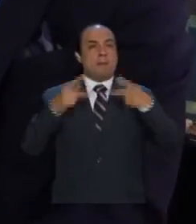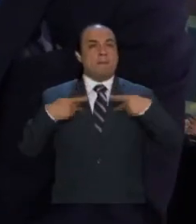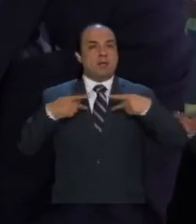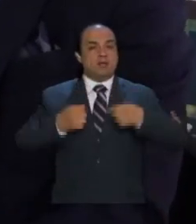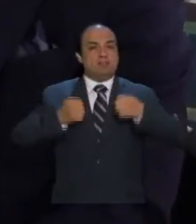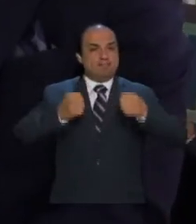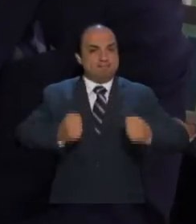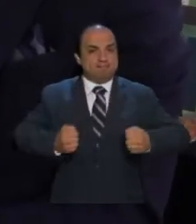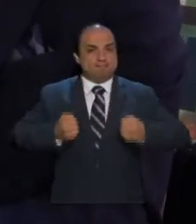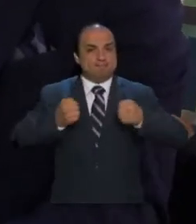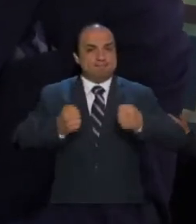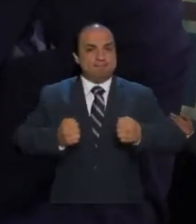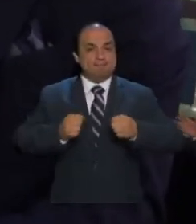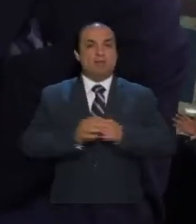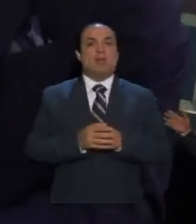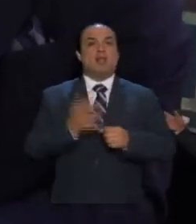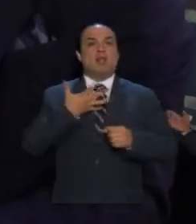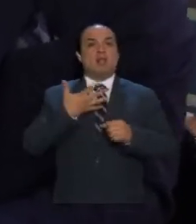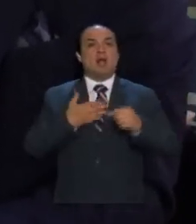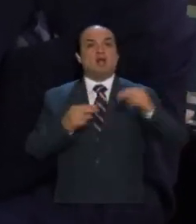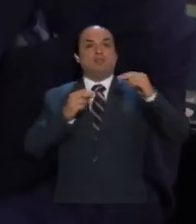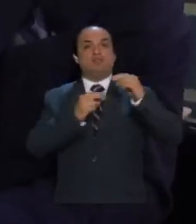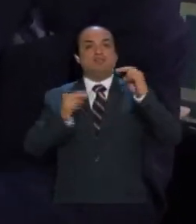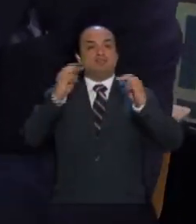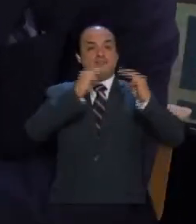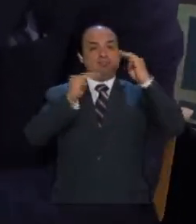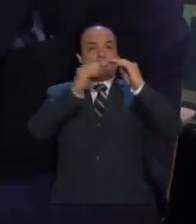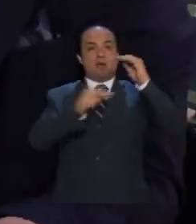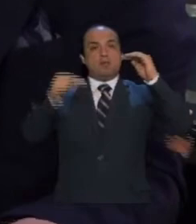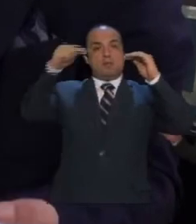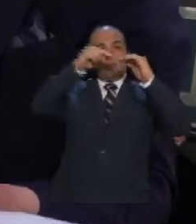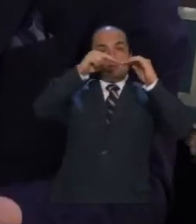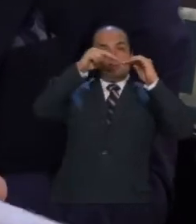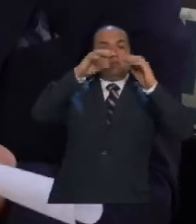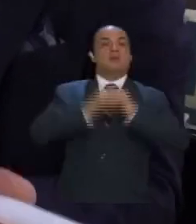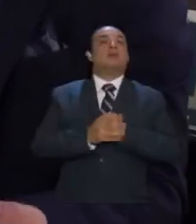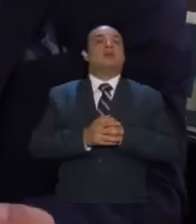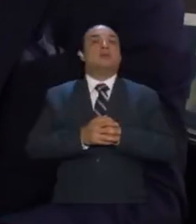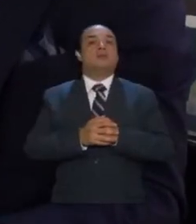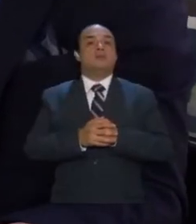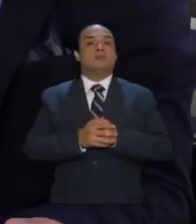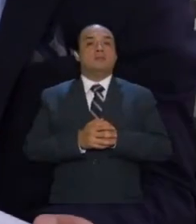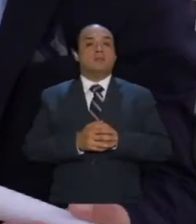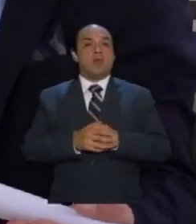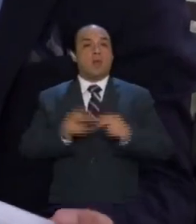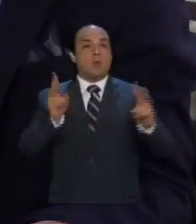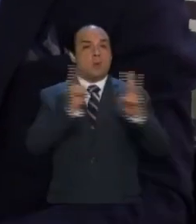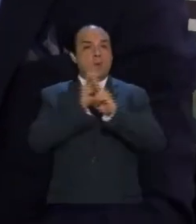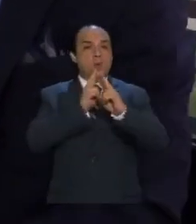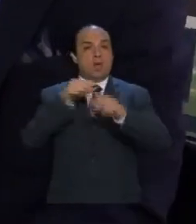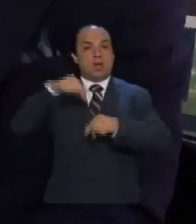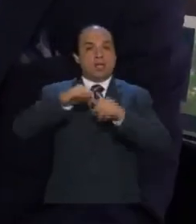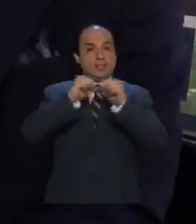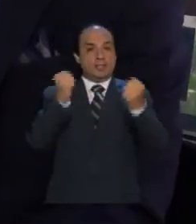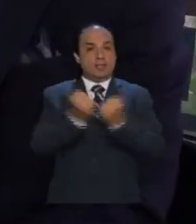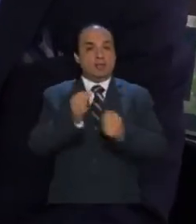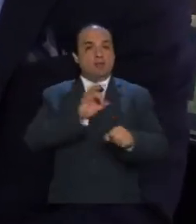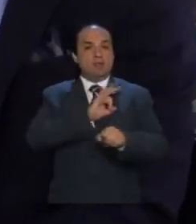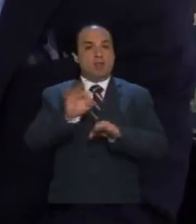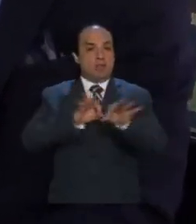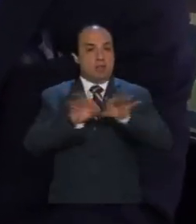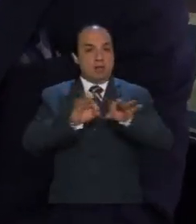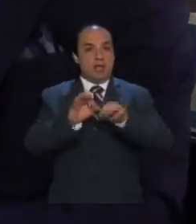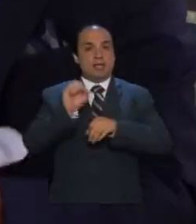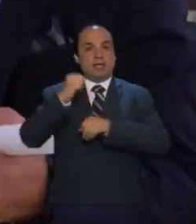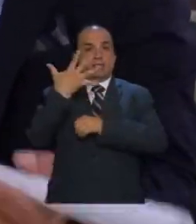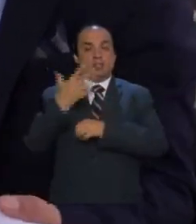montañas en Europa. Y los vientos, este sistema podemos seguir operándole hasta 65 kilómetros por hora